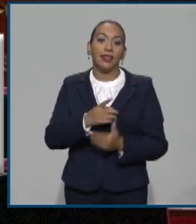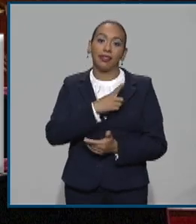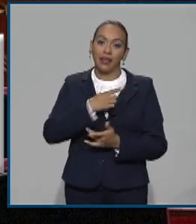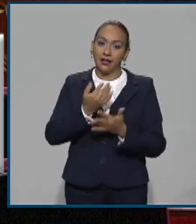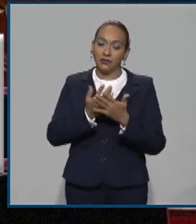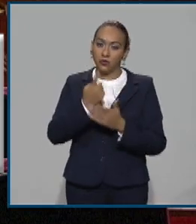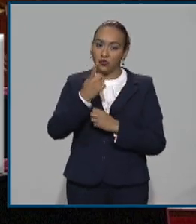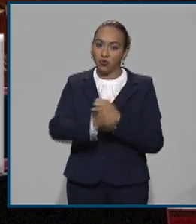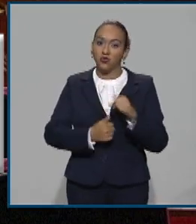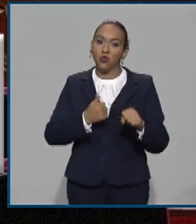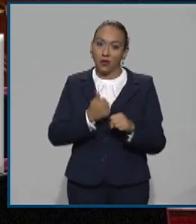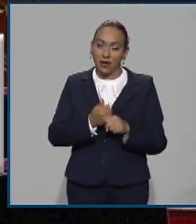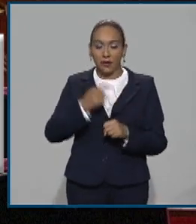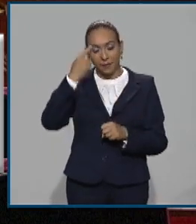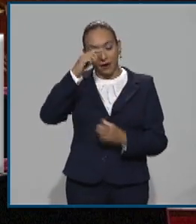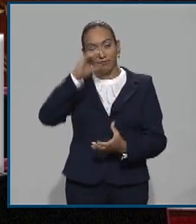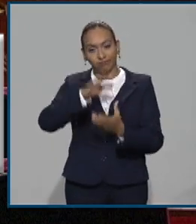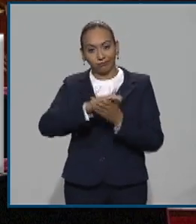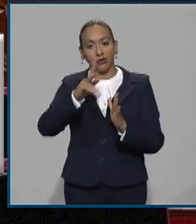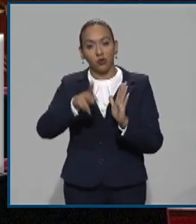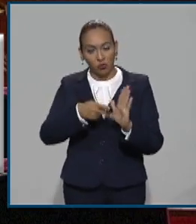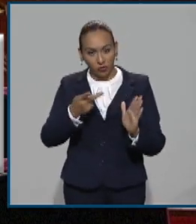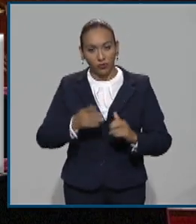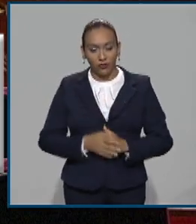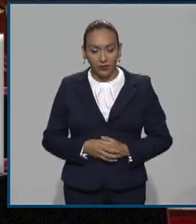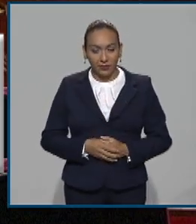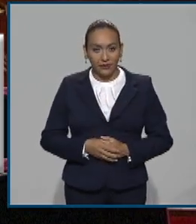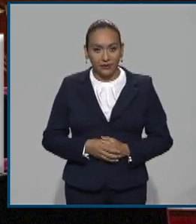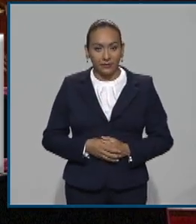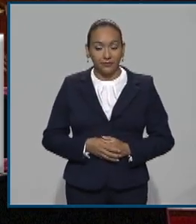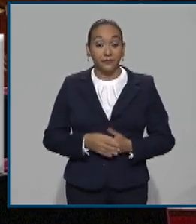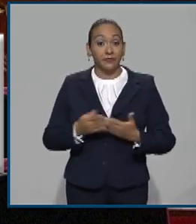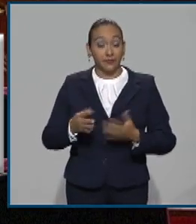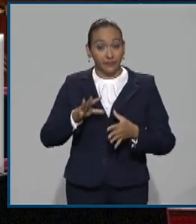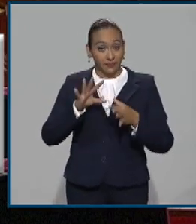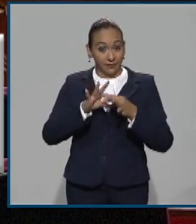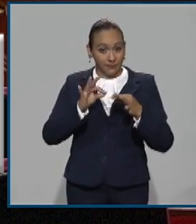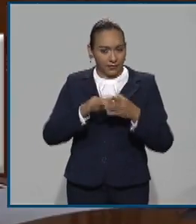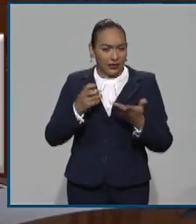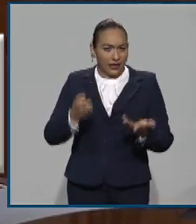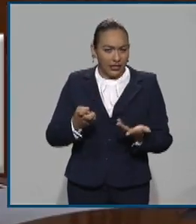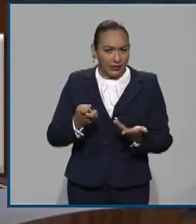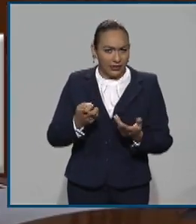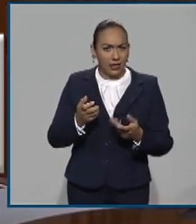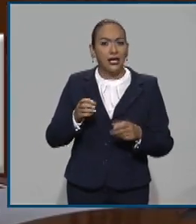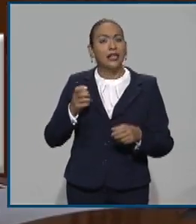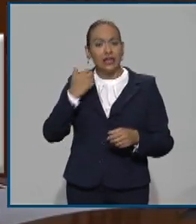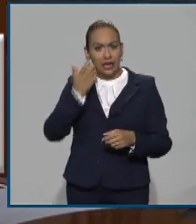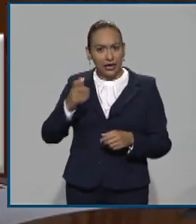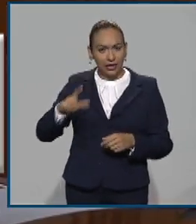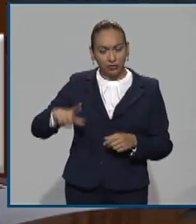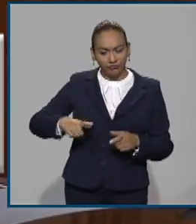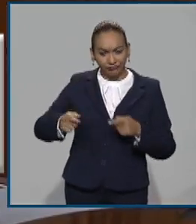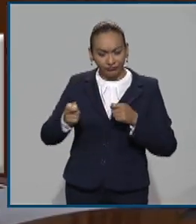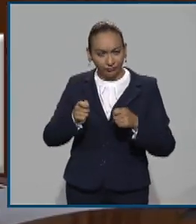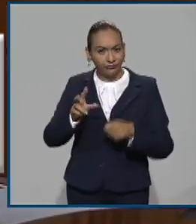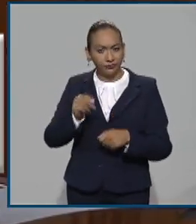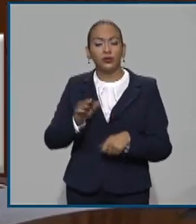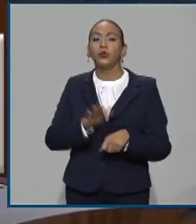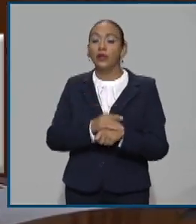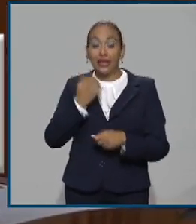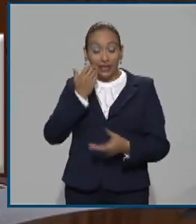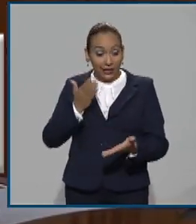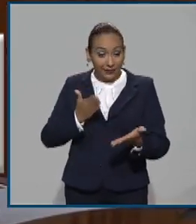desde la disolución del vínculo matrimonial anterior. Explicó que no se justifica el control estatal en este ámbito, pues para